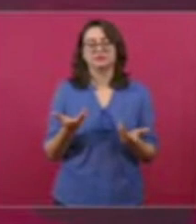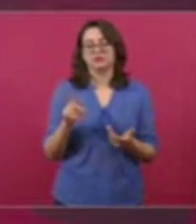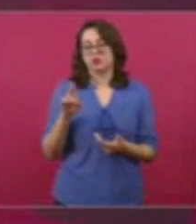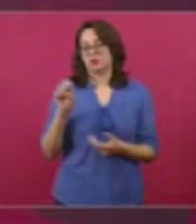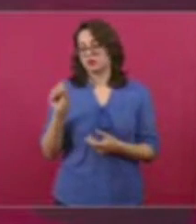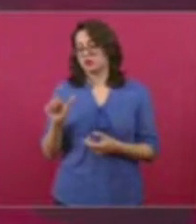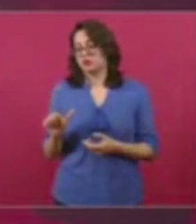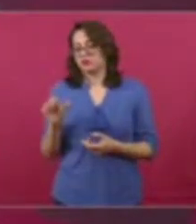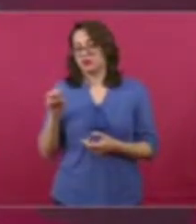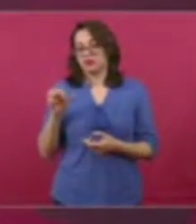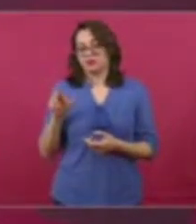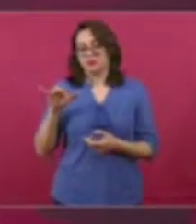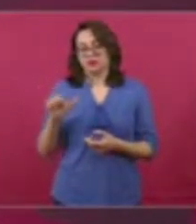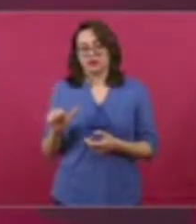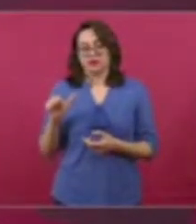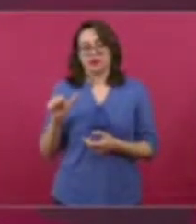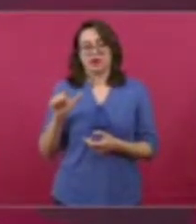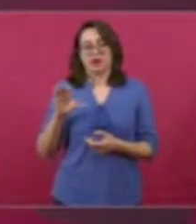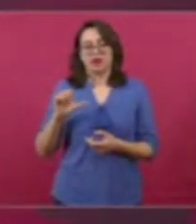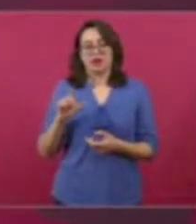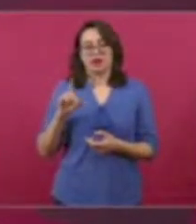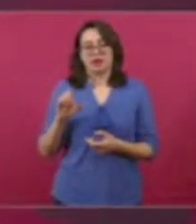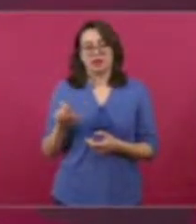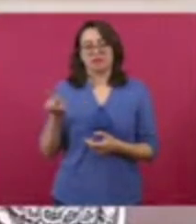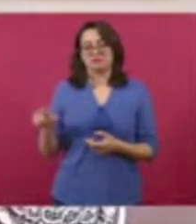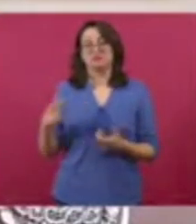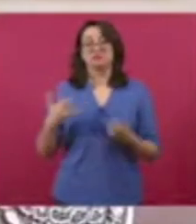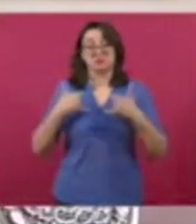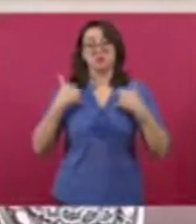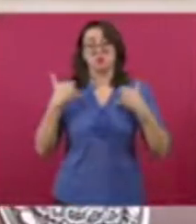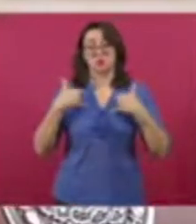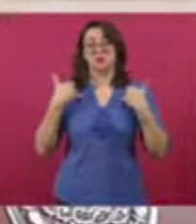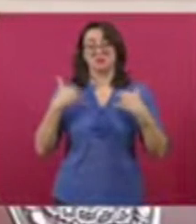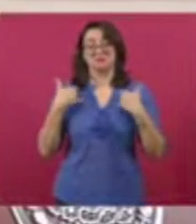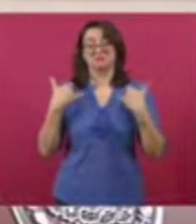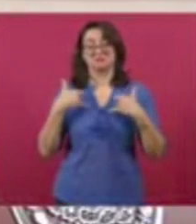Luisa María, alcalde Luján. Es joven,